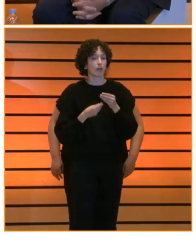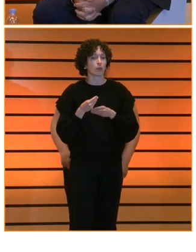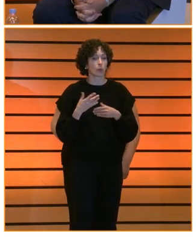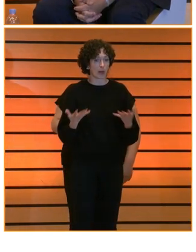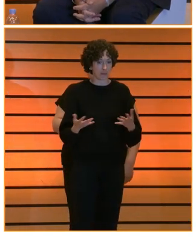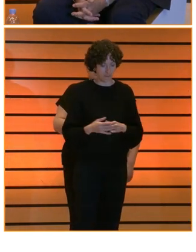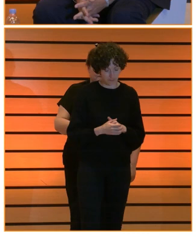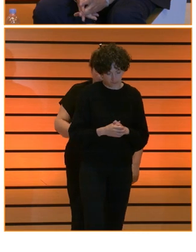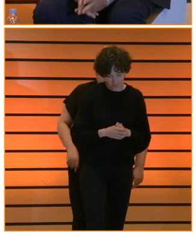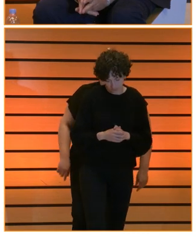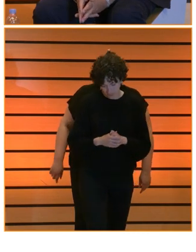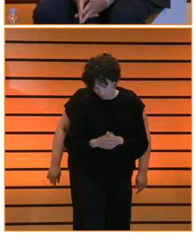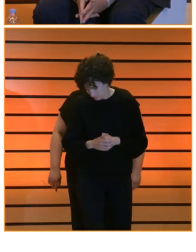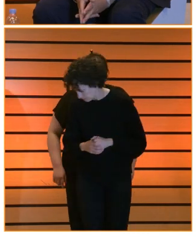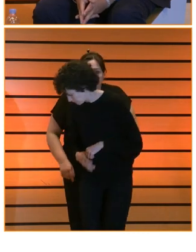bueno